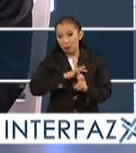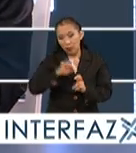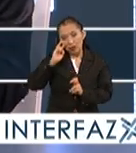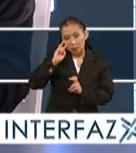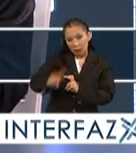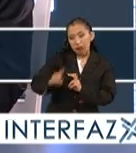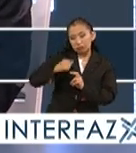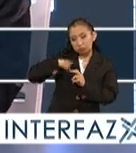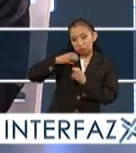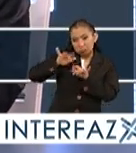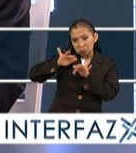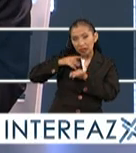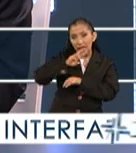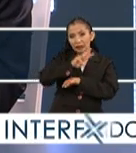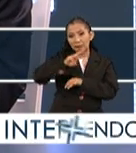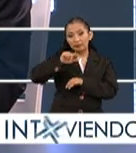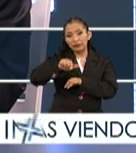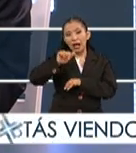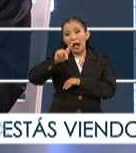podemos consultar en